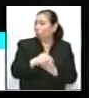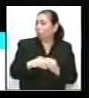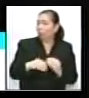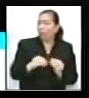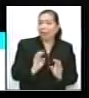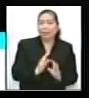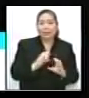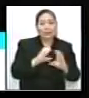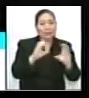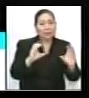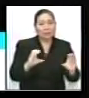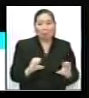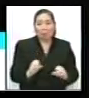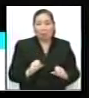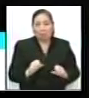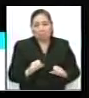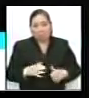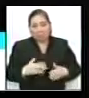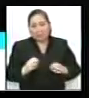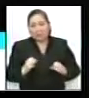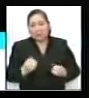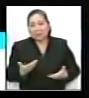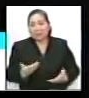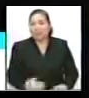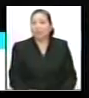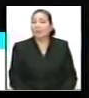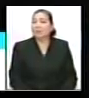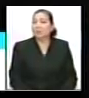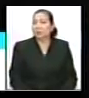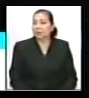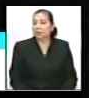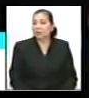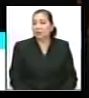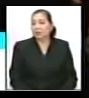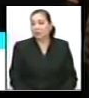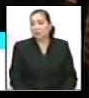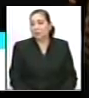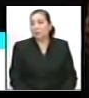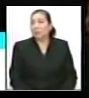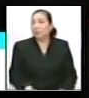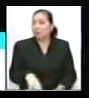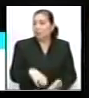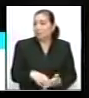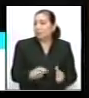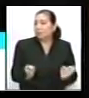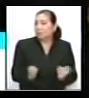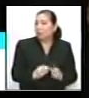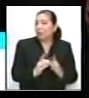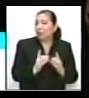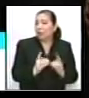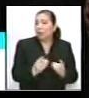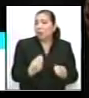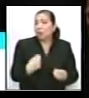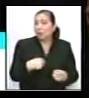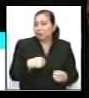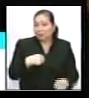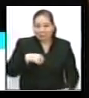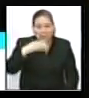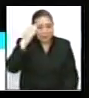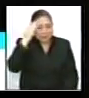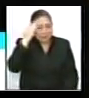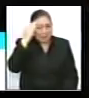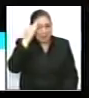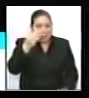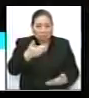los certificados, que podría ocurrir en una pequeña ciudad, en un pequeño distrito, como nosotros lo sabemos, donde